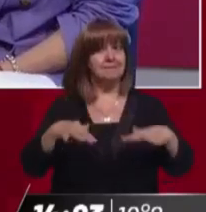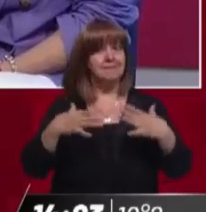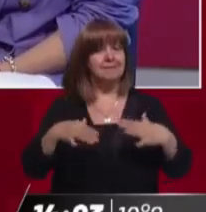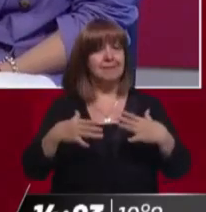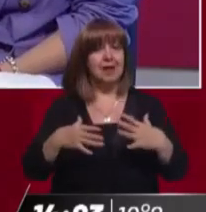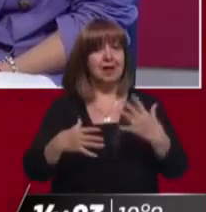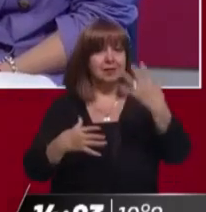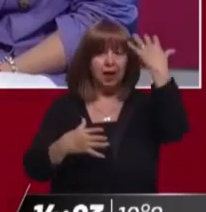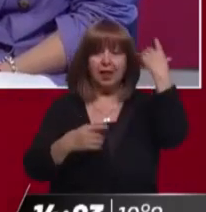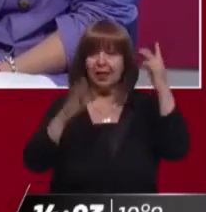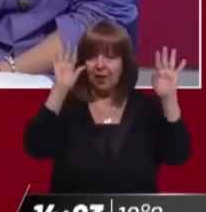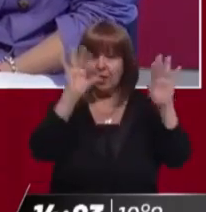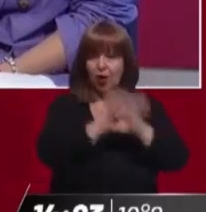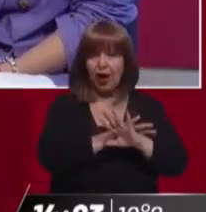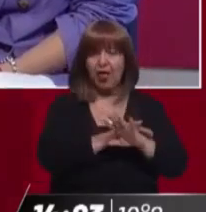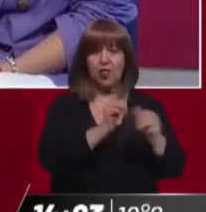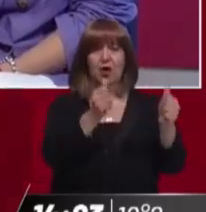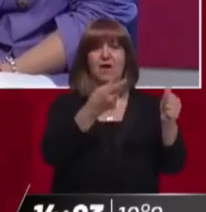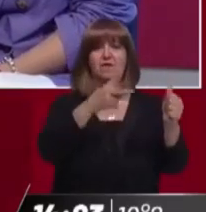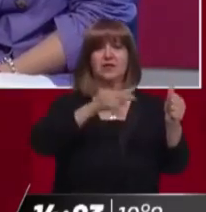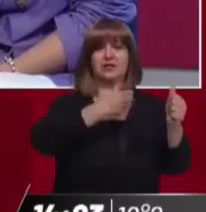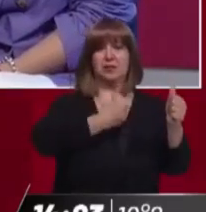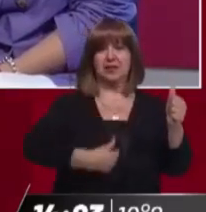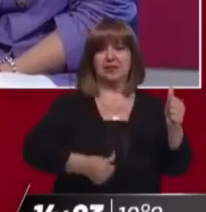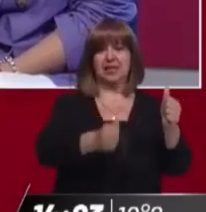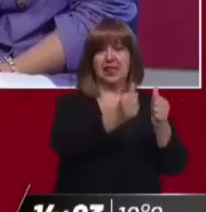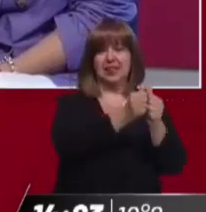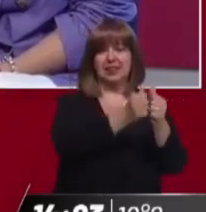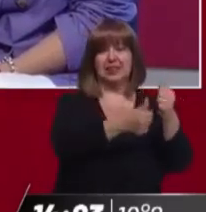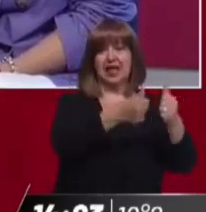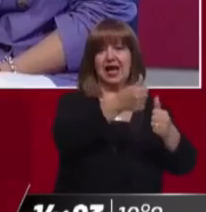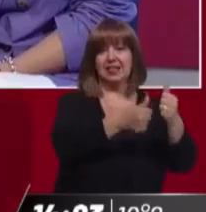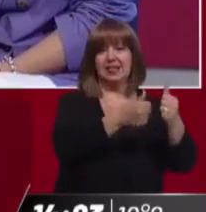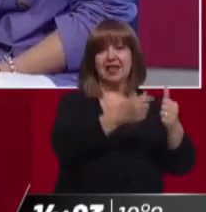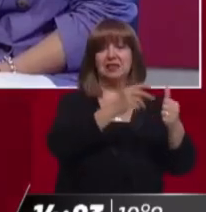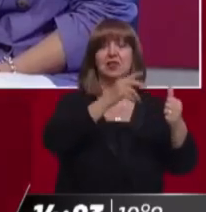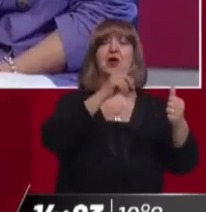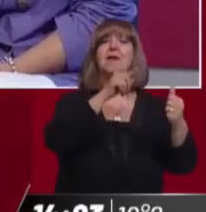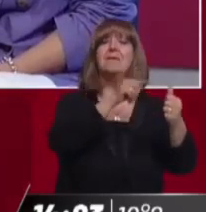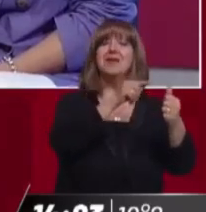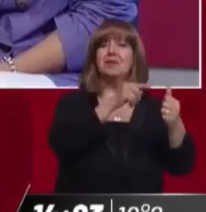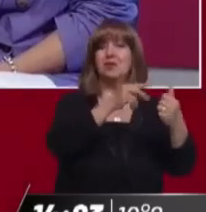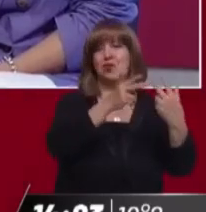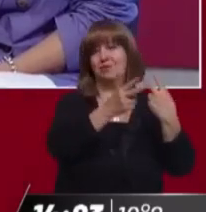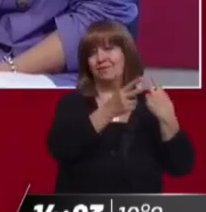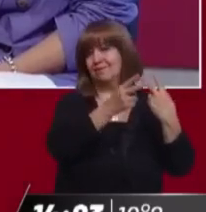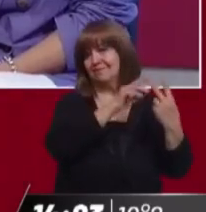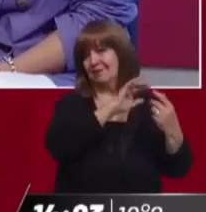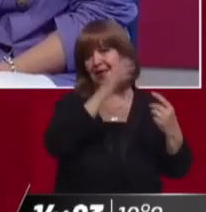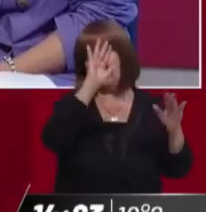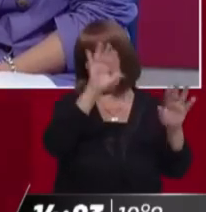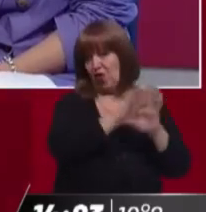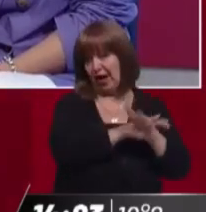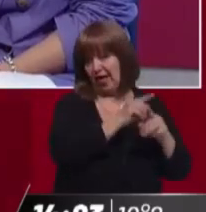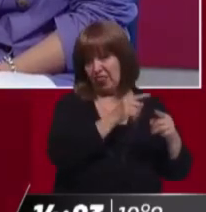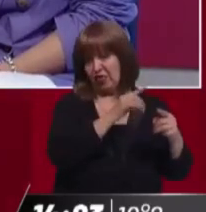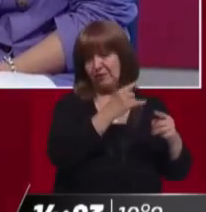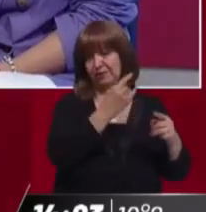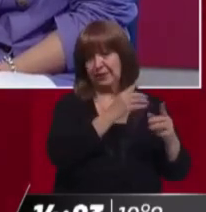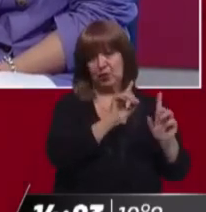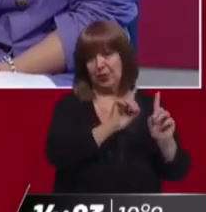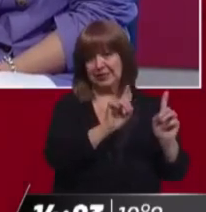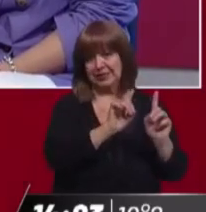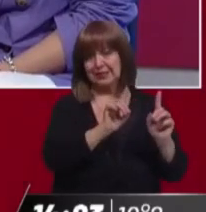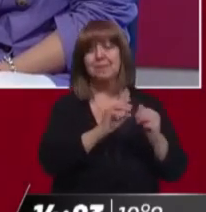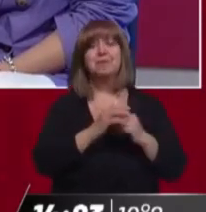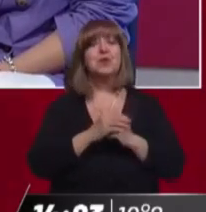pasar Bueno de hecho el que hace la voz del oficial gorgor y en los Simpsons salió justamente